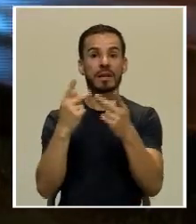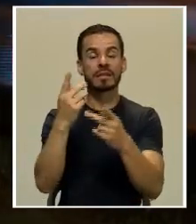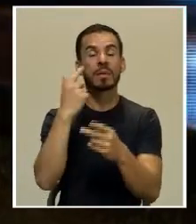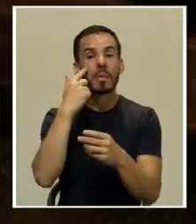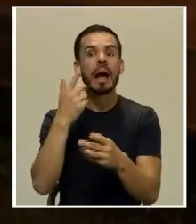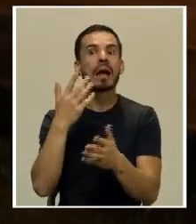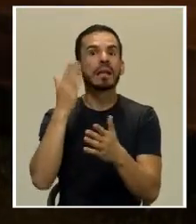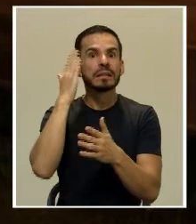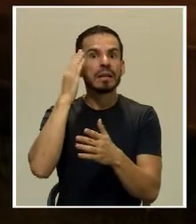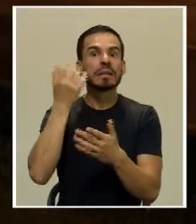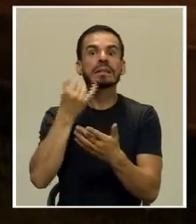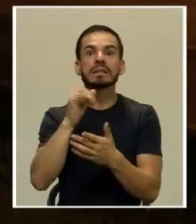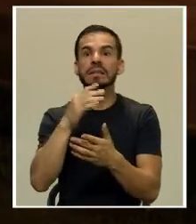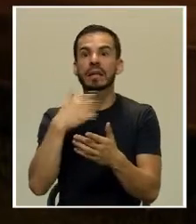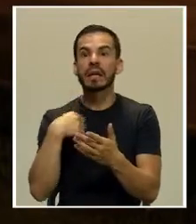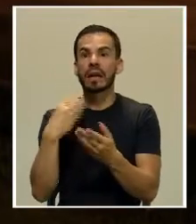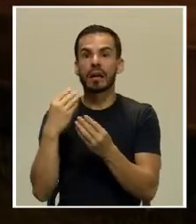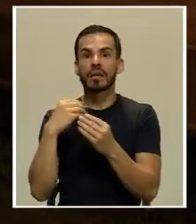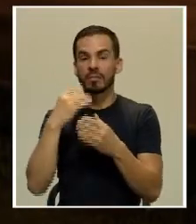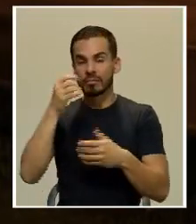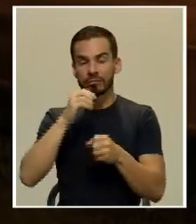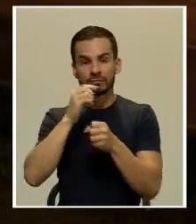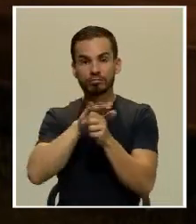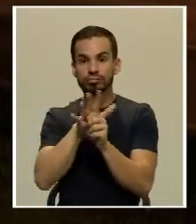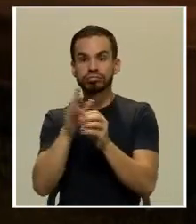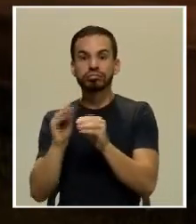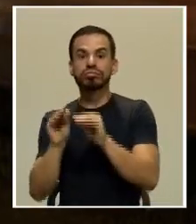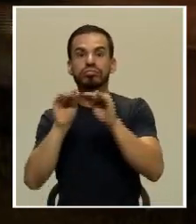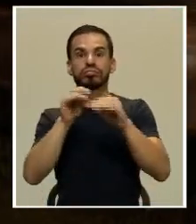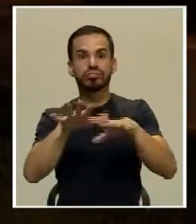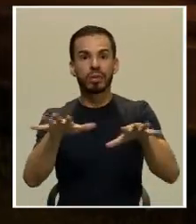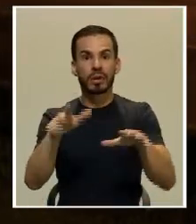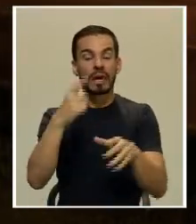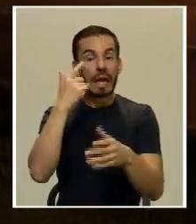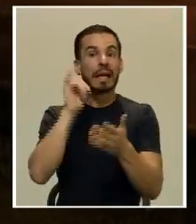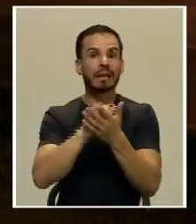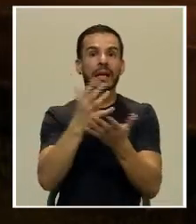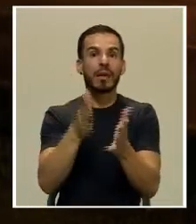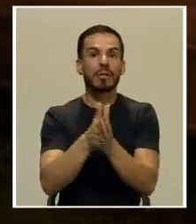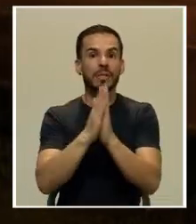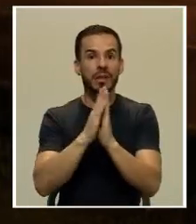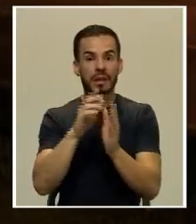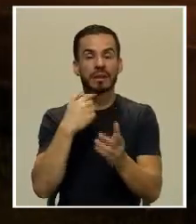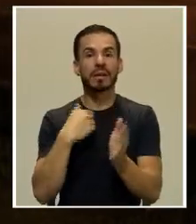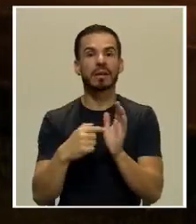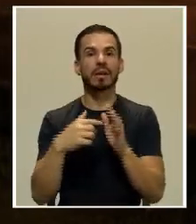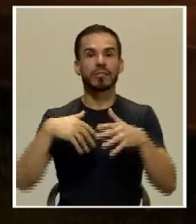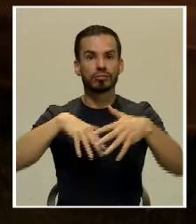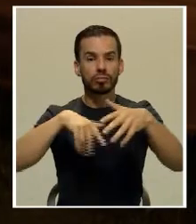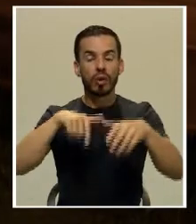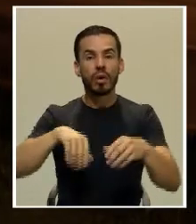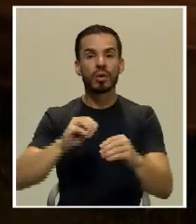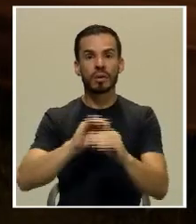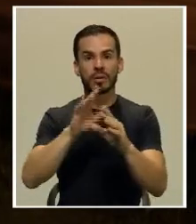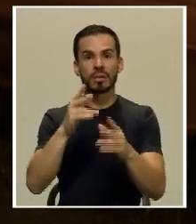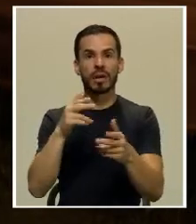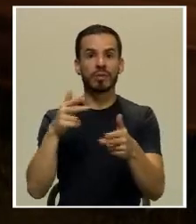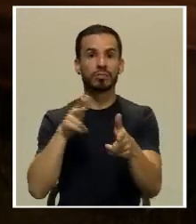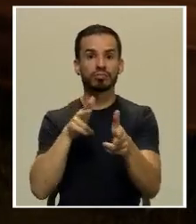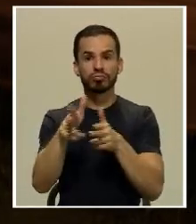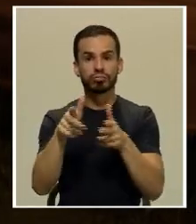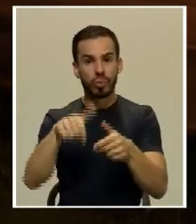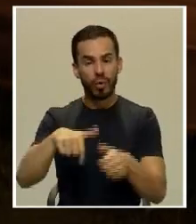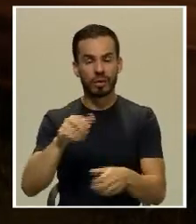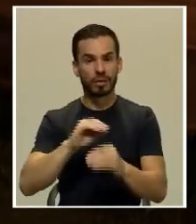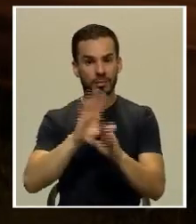vecinos, para determinar qué tanto se ha propagado el virus en este sector. Esa era la consigna de estas personas que se manifestaron y bloquearon ambos sentidos